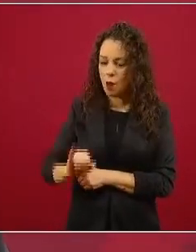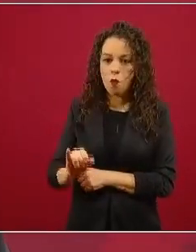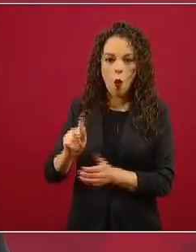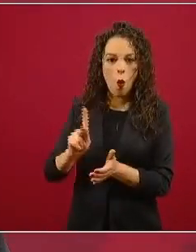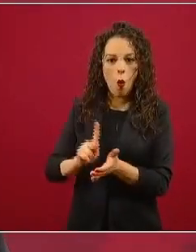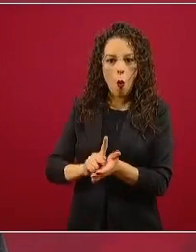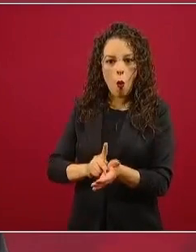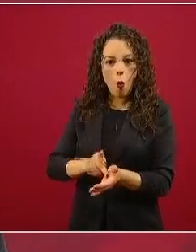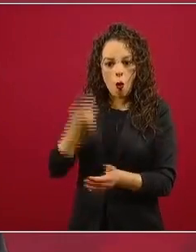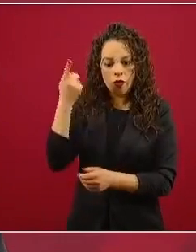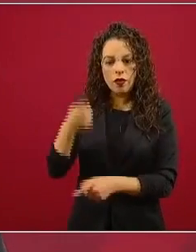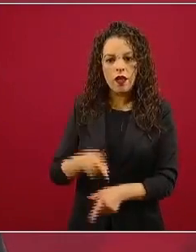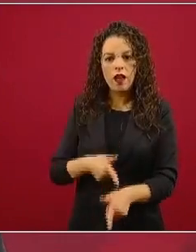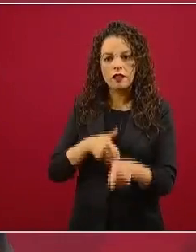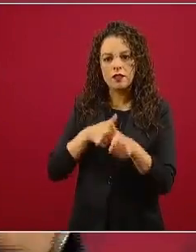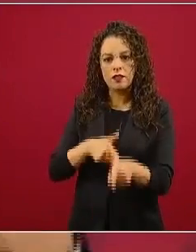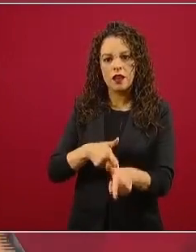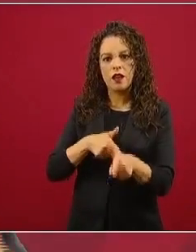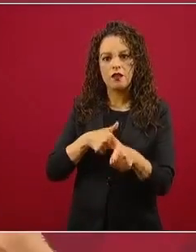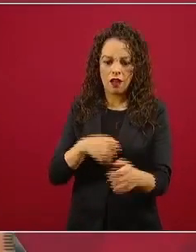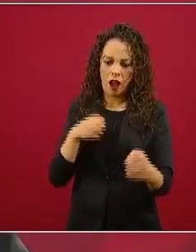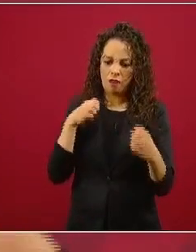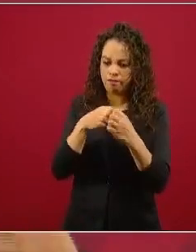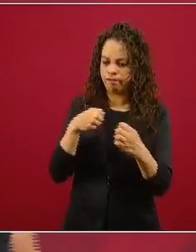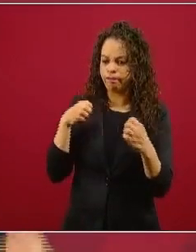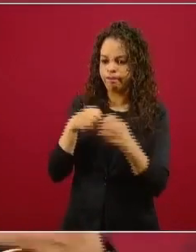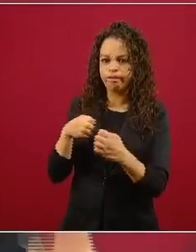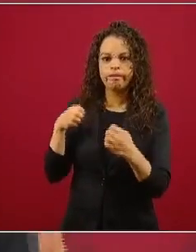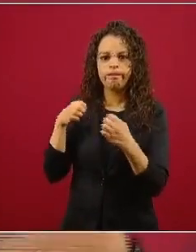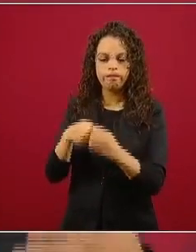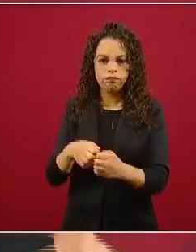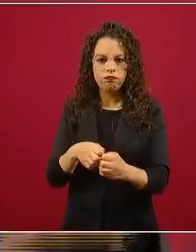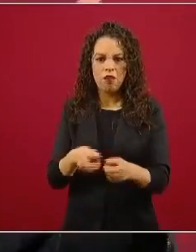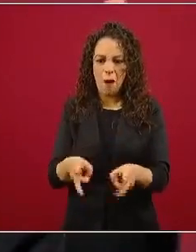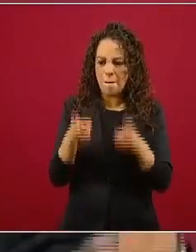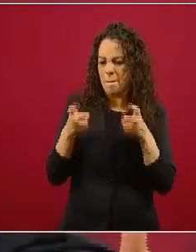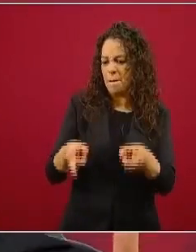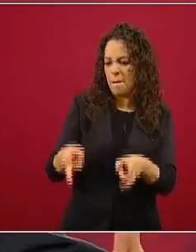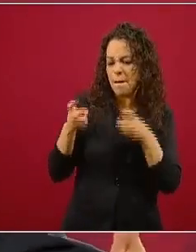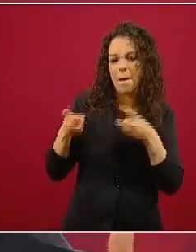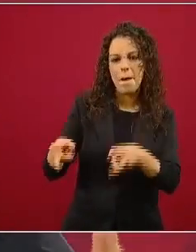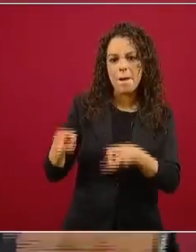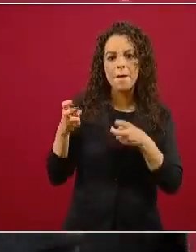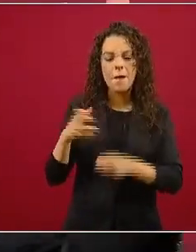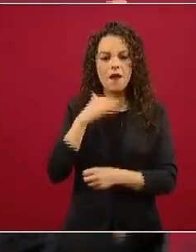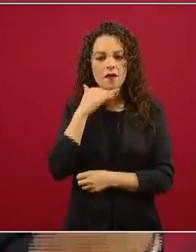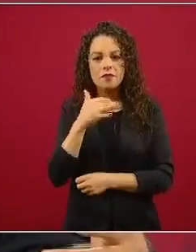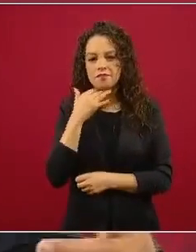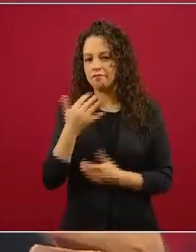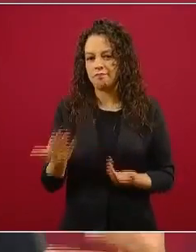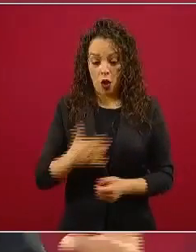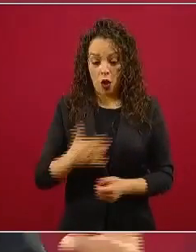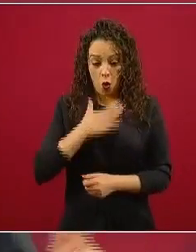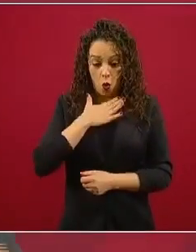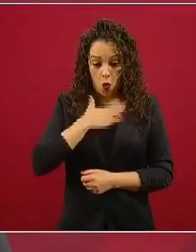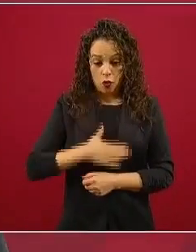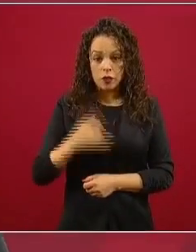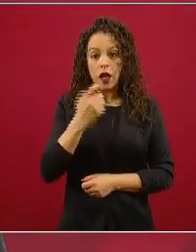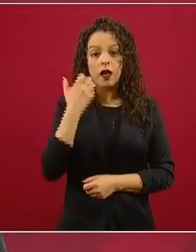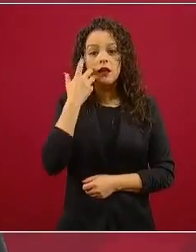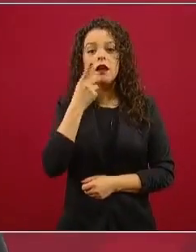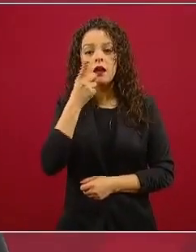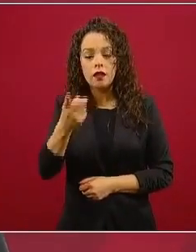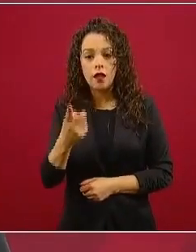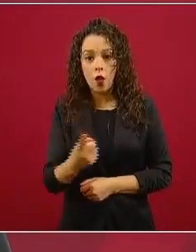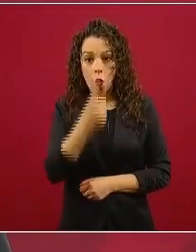atracos. Yo siempre he sostenido que la justicia no solo es castigar a los